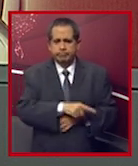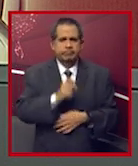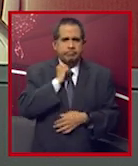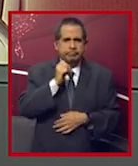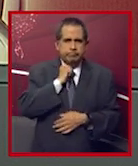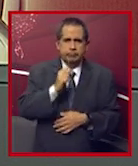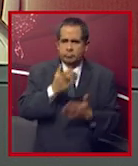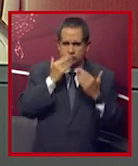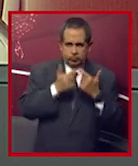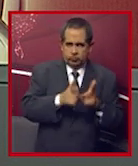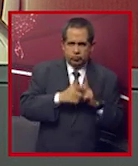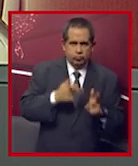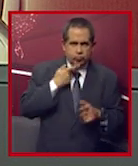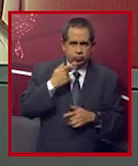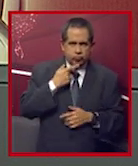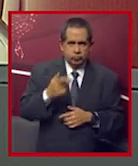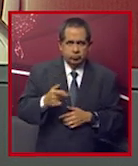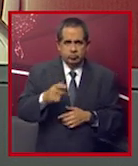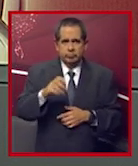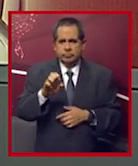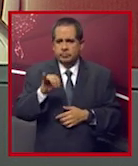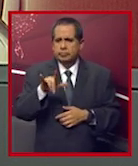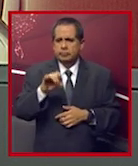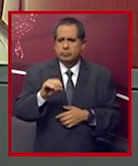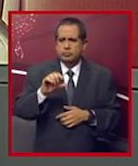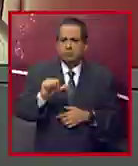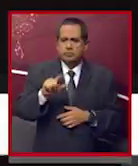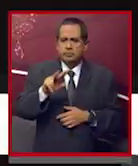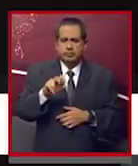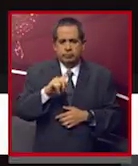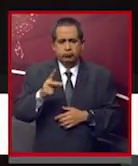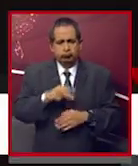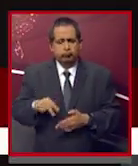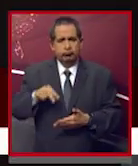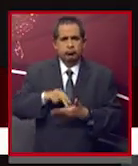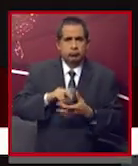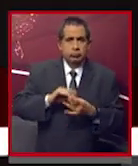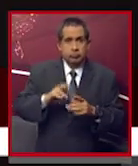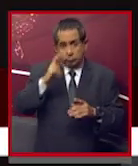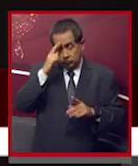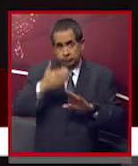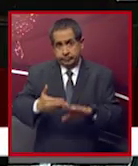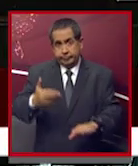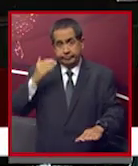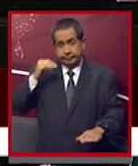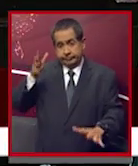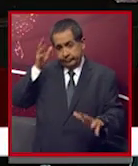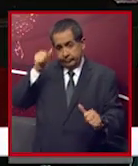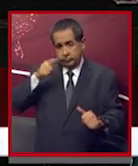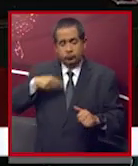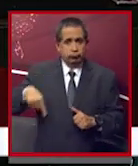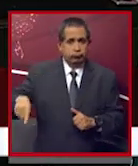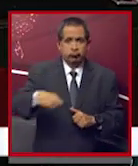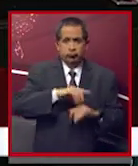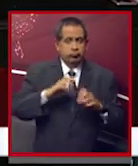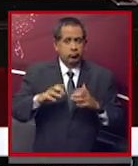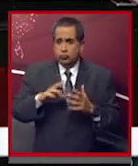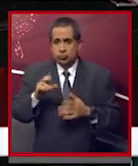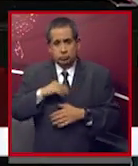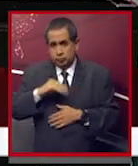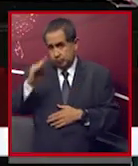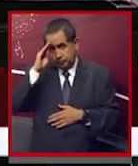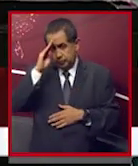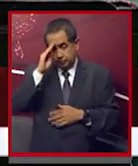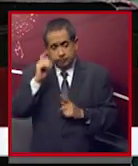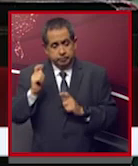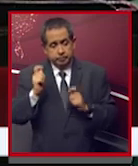Emilio Álvarez y Casa Longoria uso de la tribuna, toda vez que el acuerdo aprobado por los grupos parlamentarios no preveía